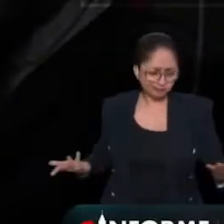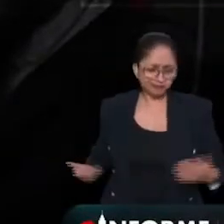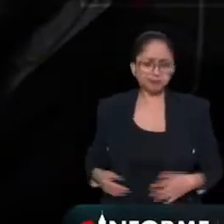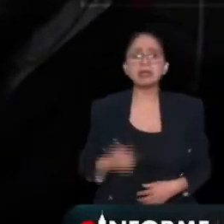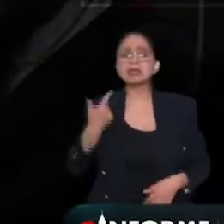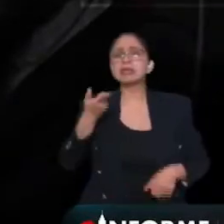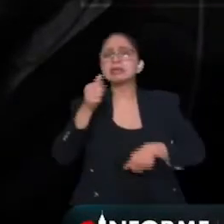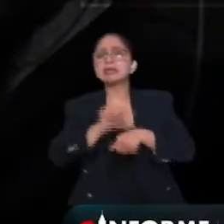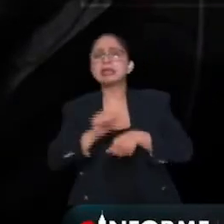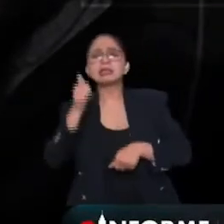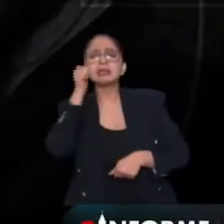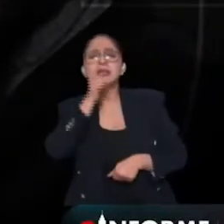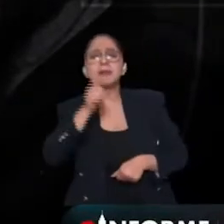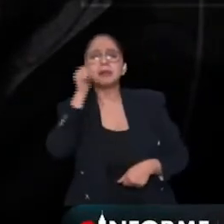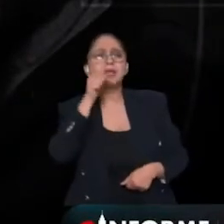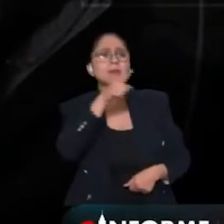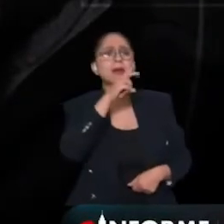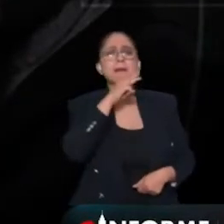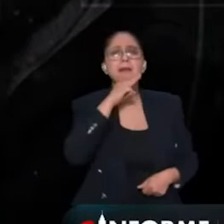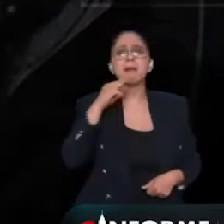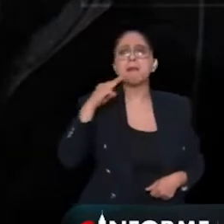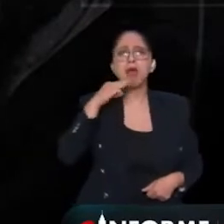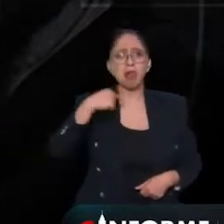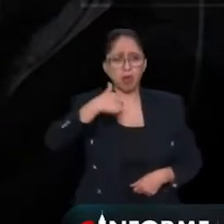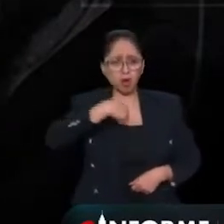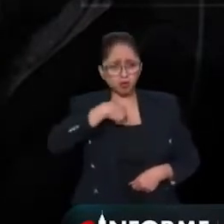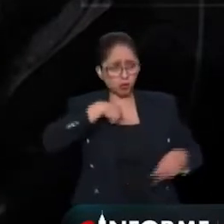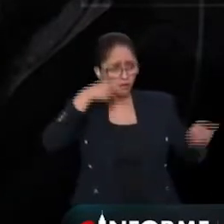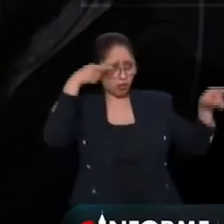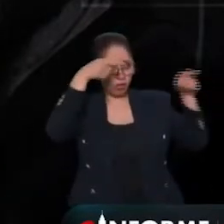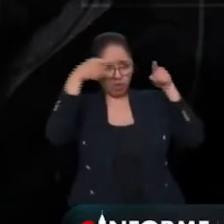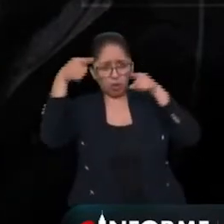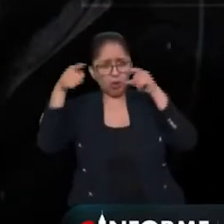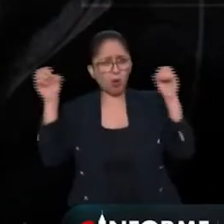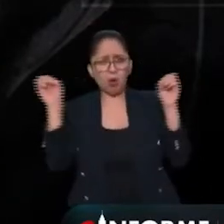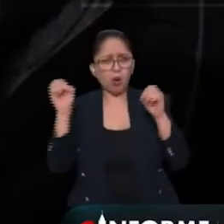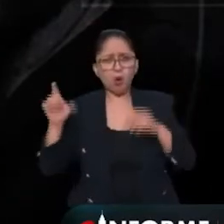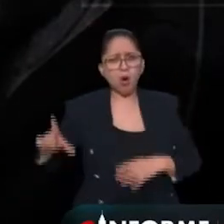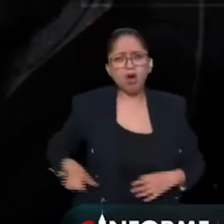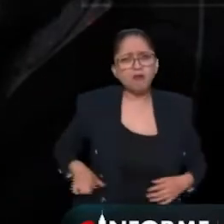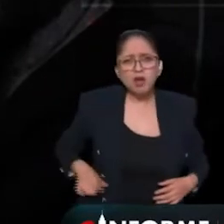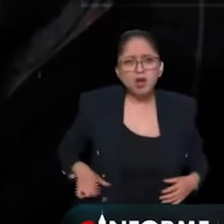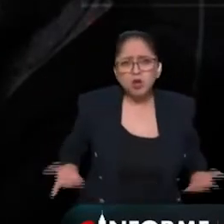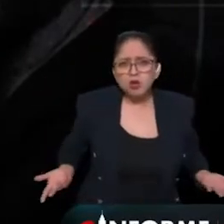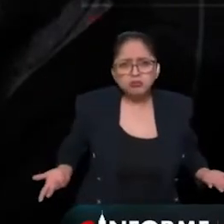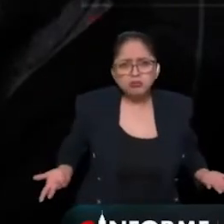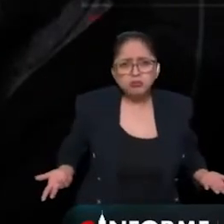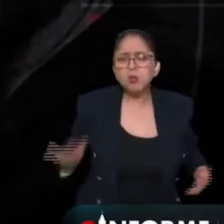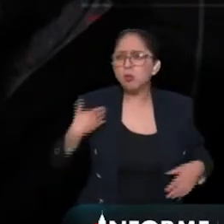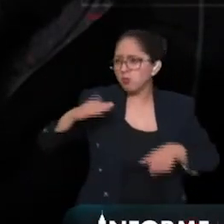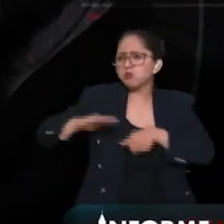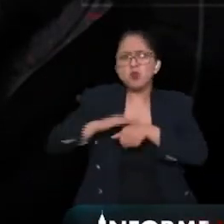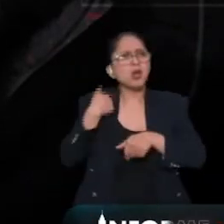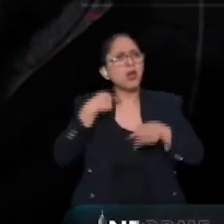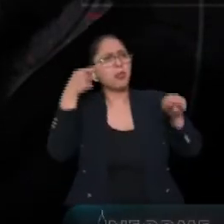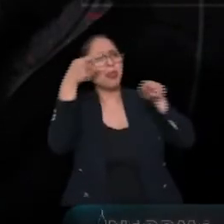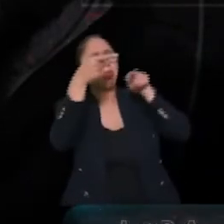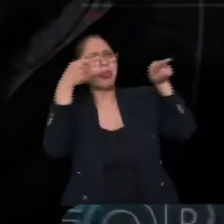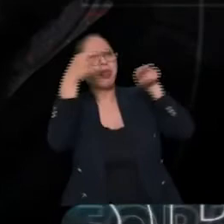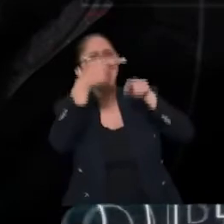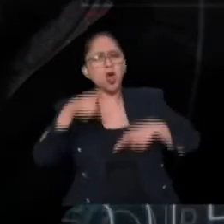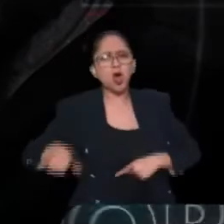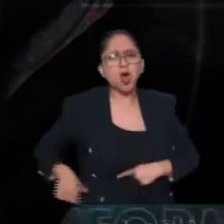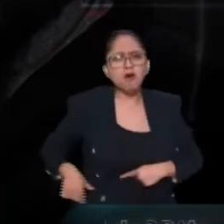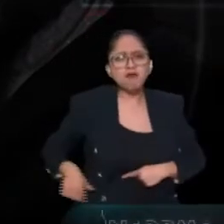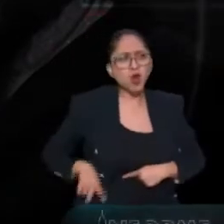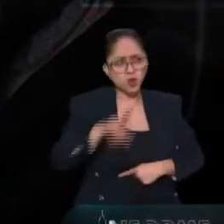de que ya no critico al gobierno. A ver, güey, o sea, ¿por qué voy a criticar a un gobierno con el que estoy de acuerdo? Si la